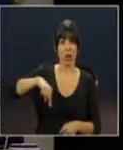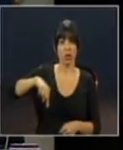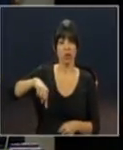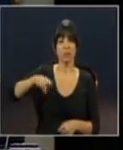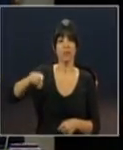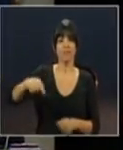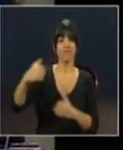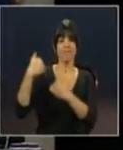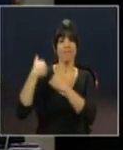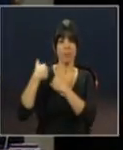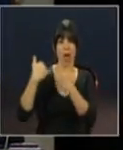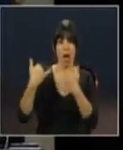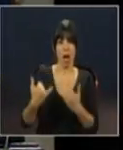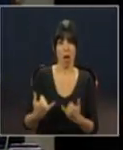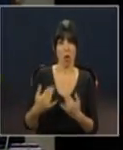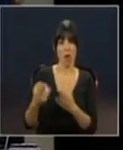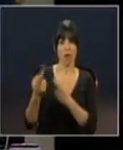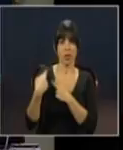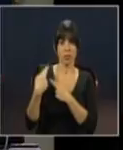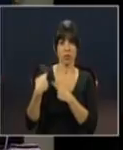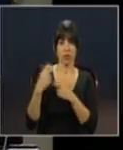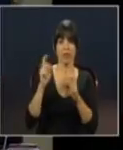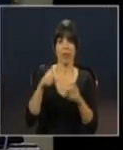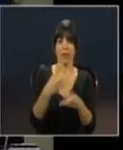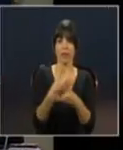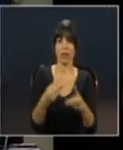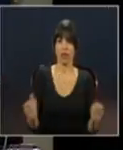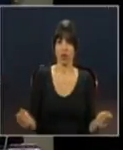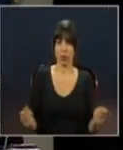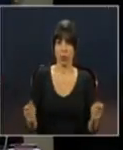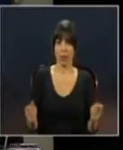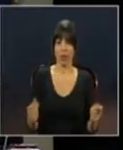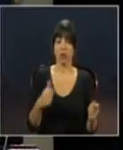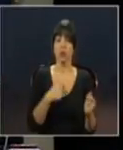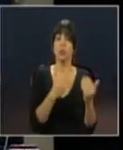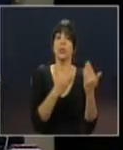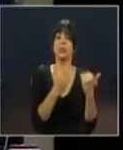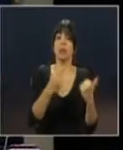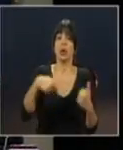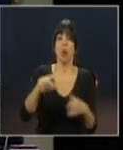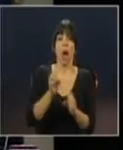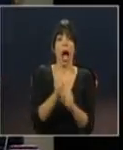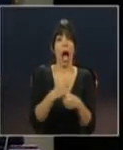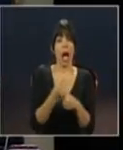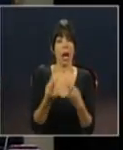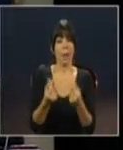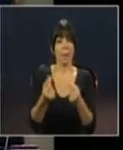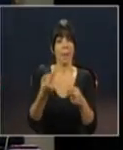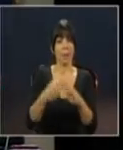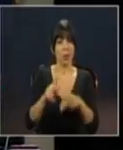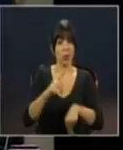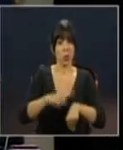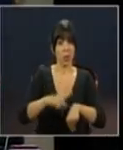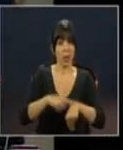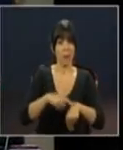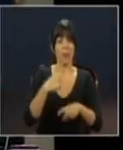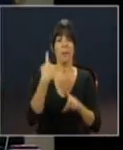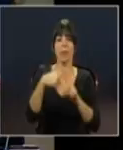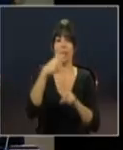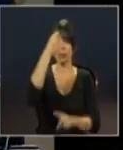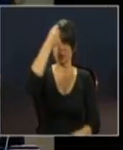quienes tienen en sus manos la responsabilidad de resolver, y espero que lo hagan con prontitud y